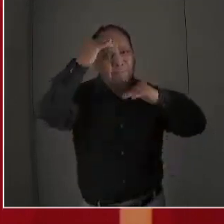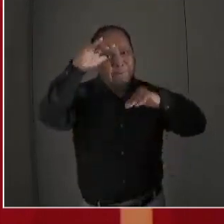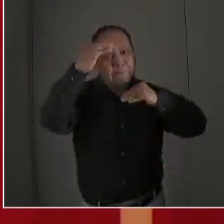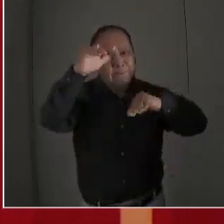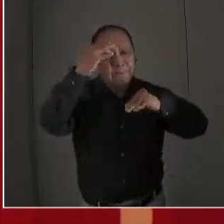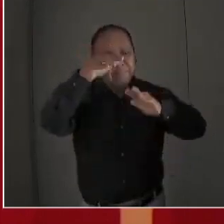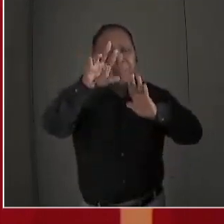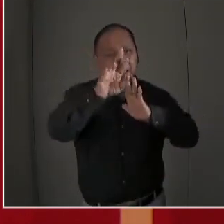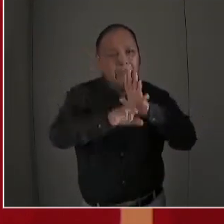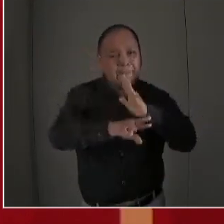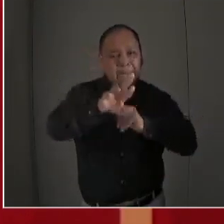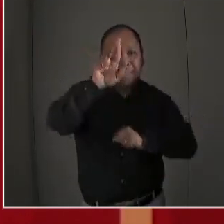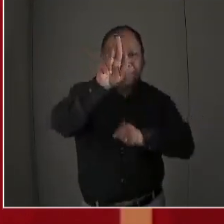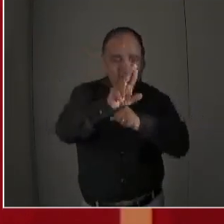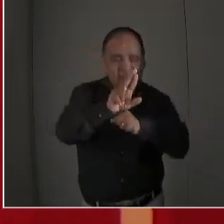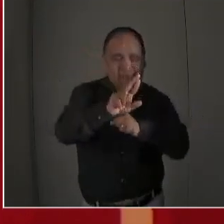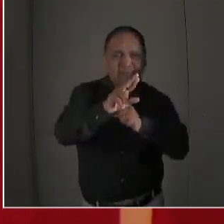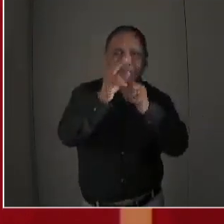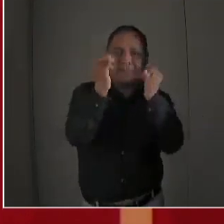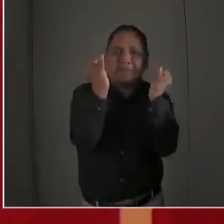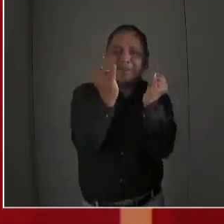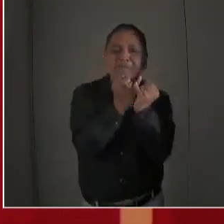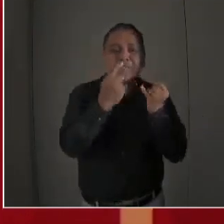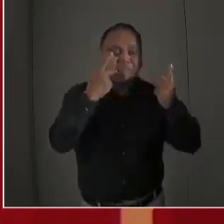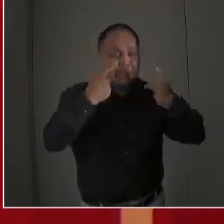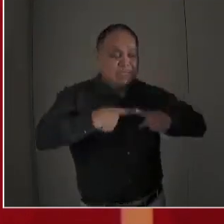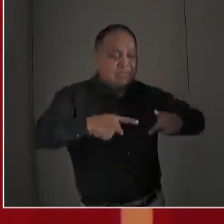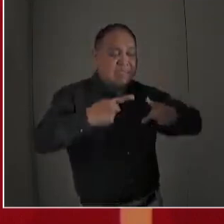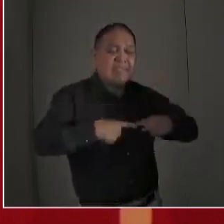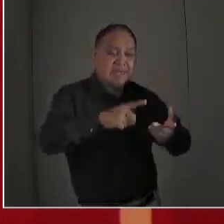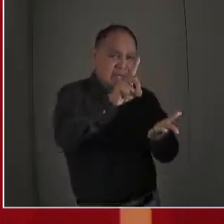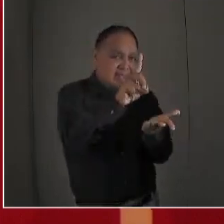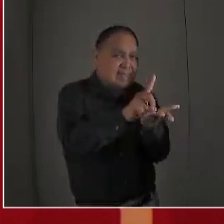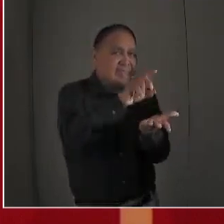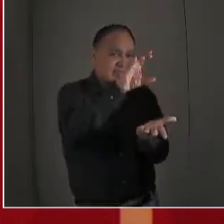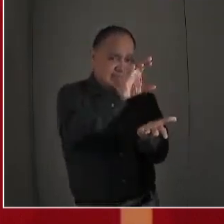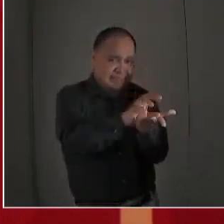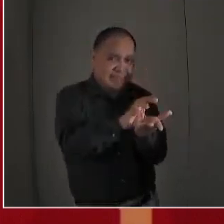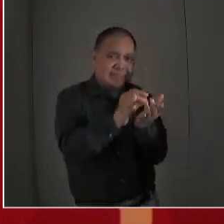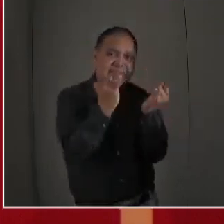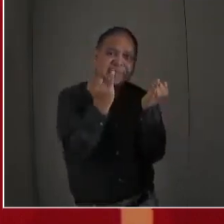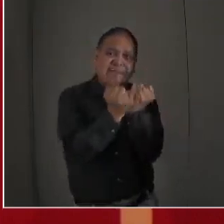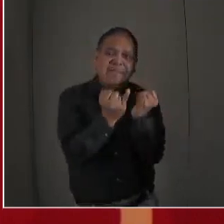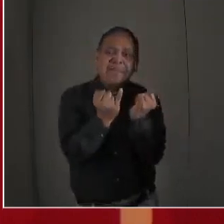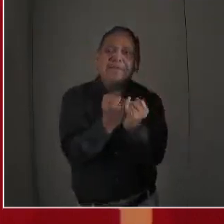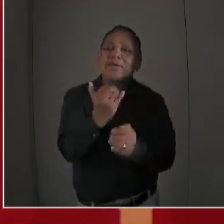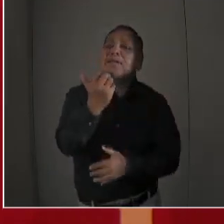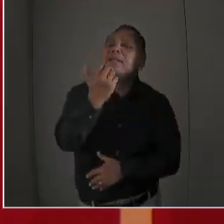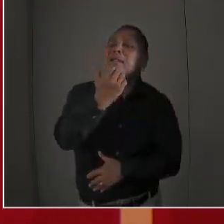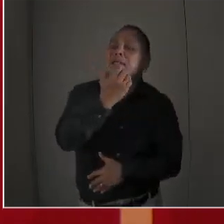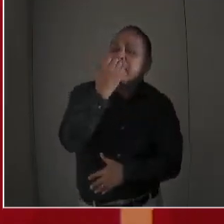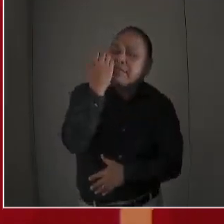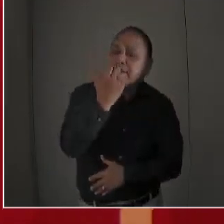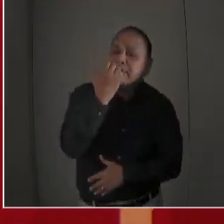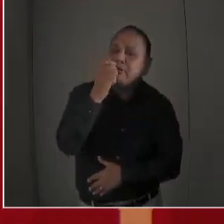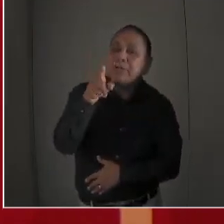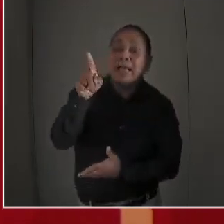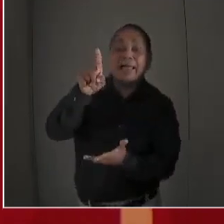mayores, para todas las personas con discapacidad, para los estudiantes de escuelas